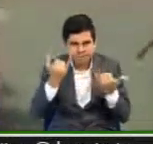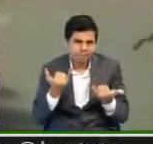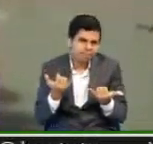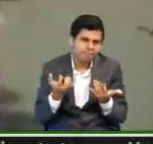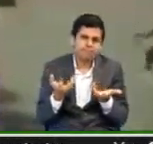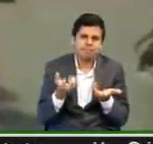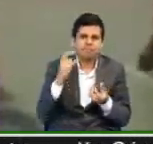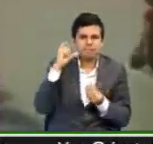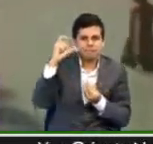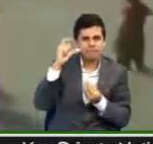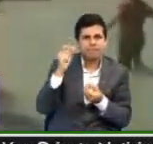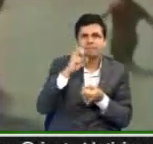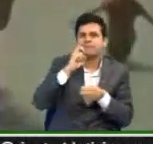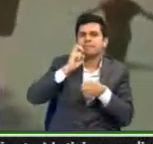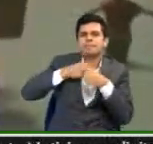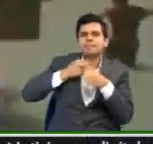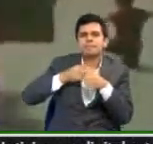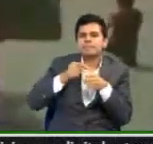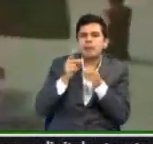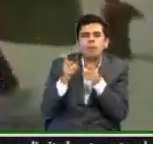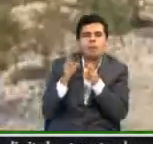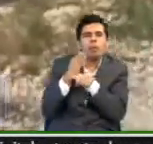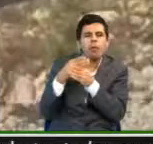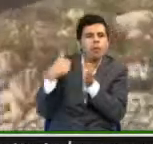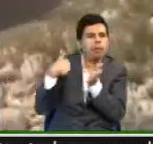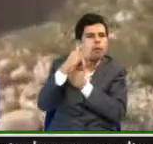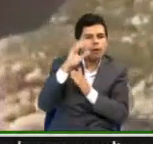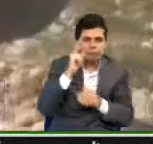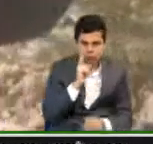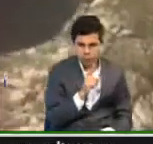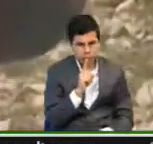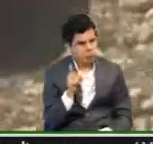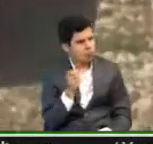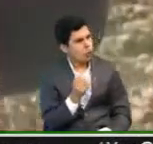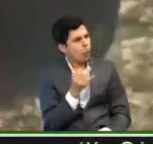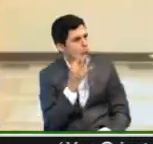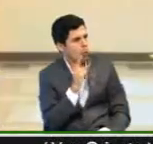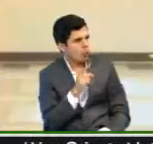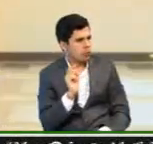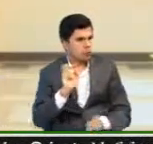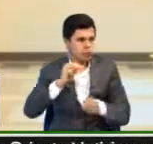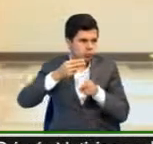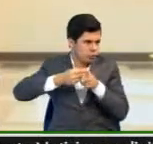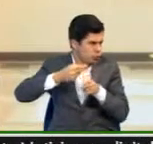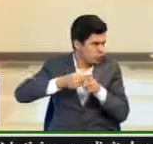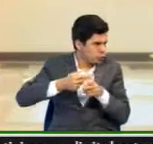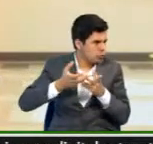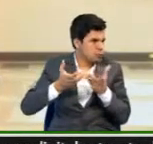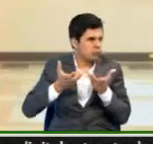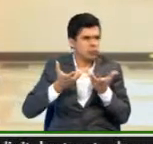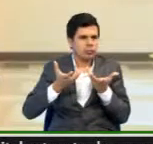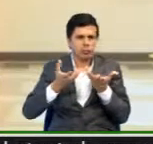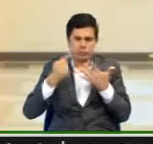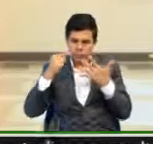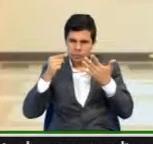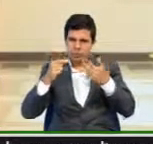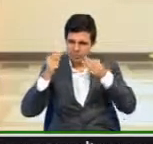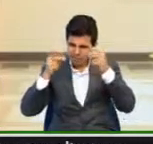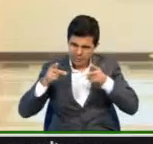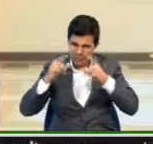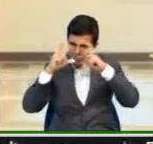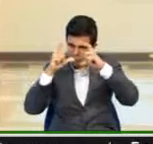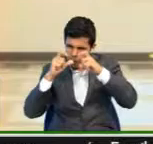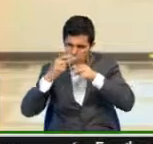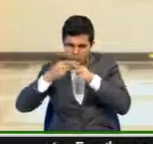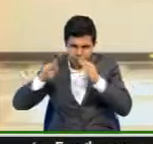un censo de las personas deportadas, con sus nombres, identificación plena, fotografía, para